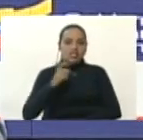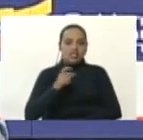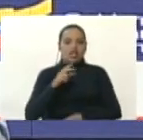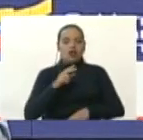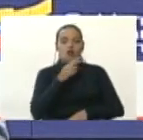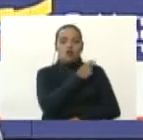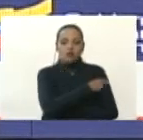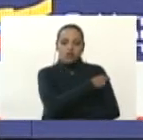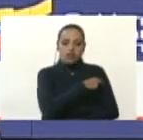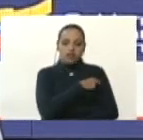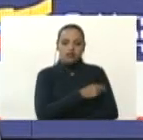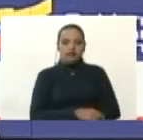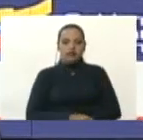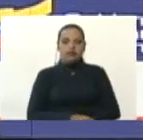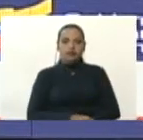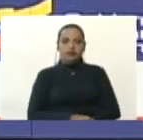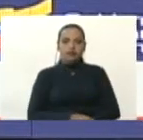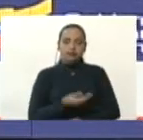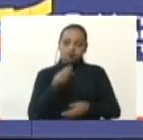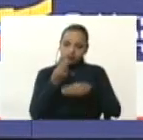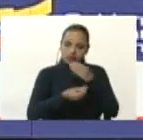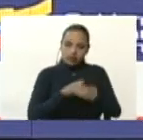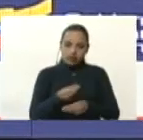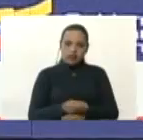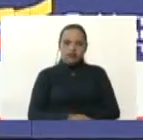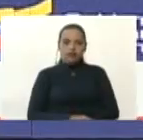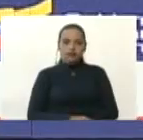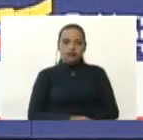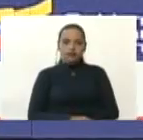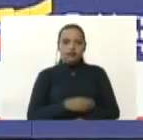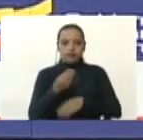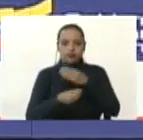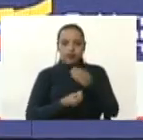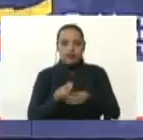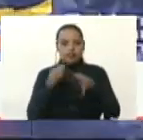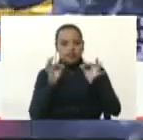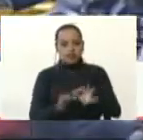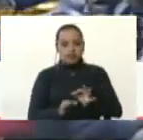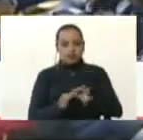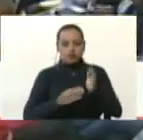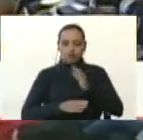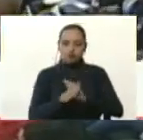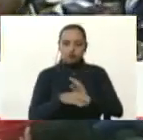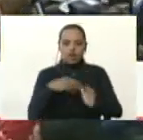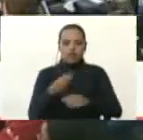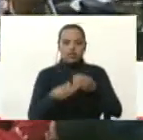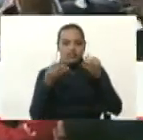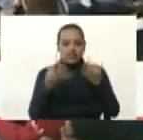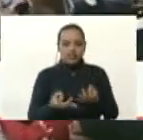hospitales. Vamos a hacerlo. Vamos a hacerlo. Y estoy seguro que va a salir muy bien.